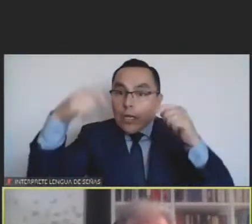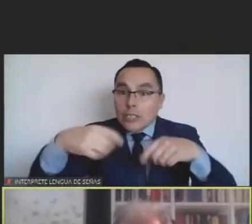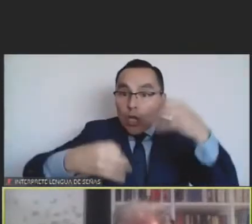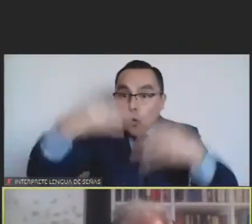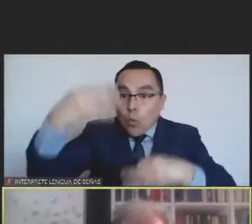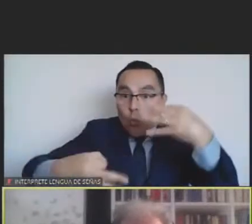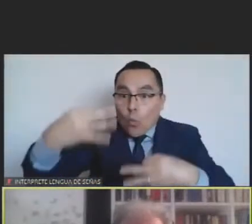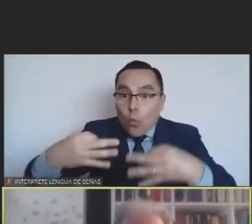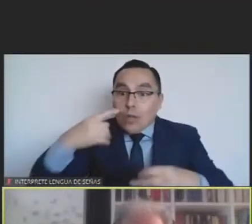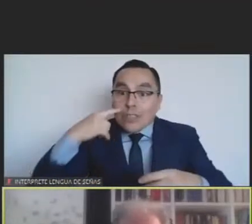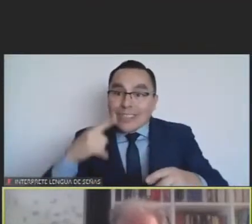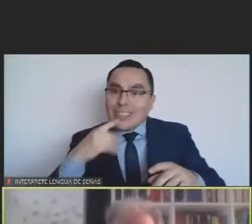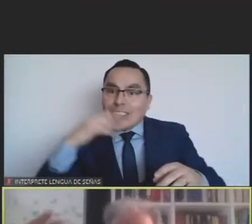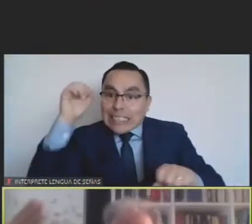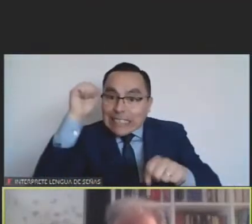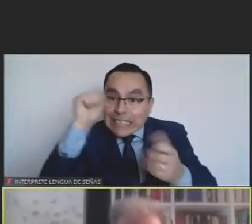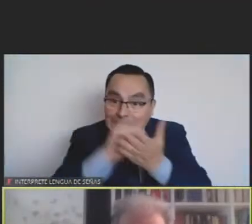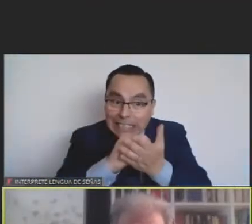Brandeis.